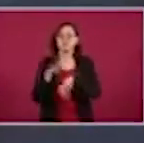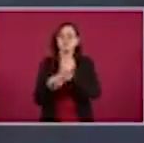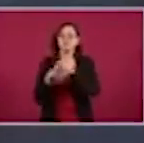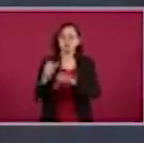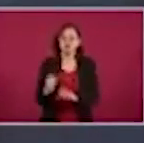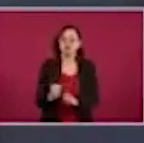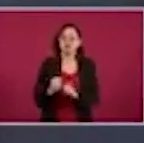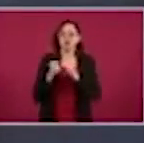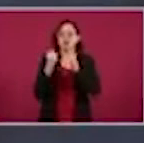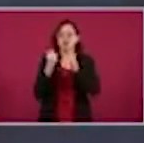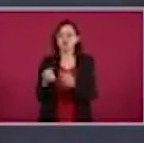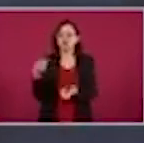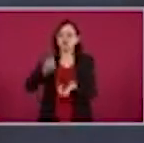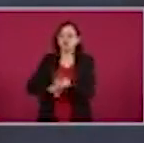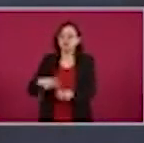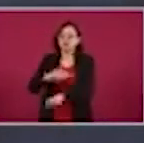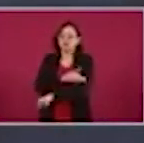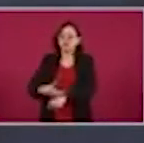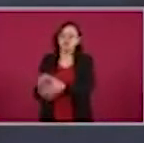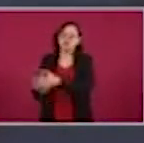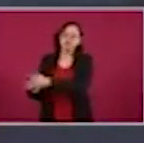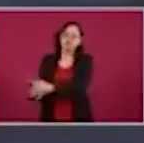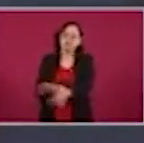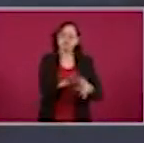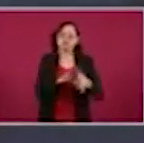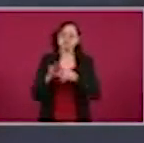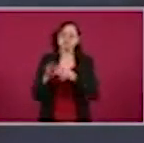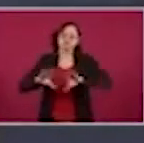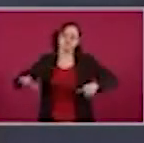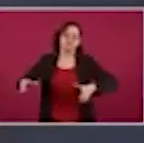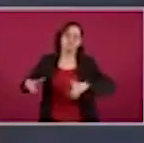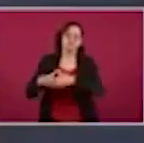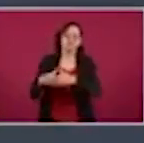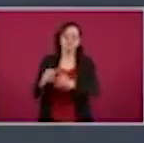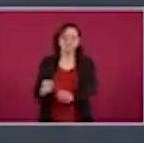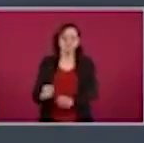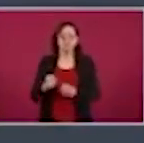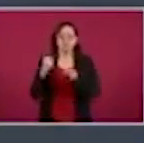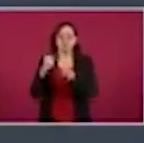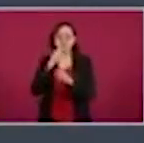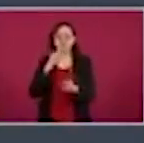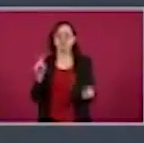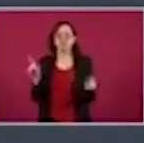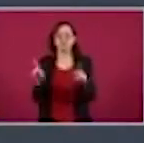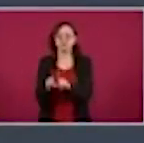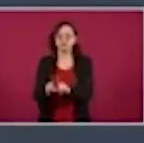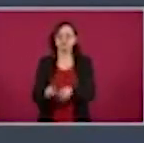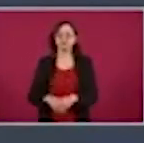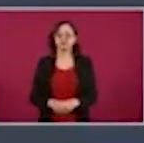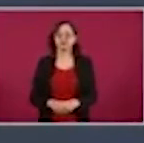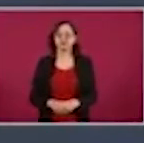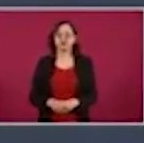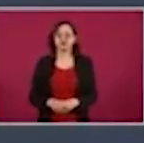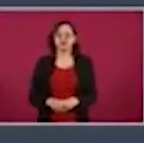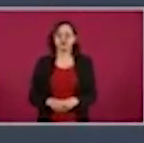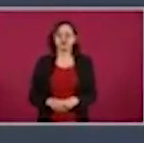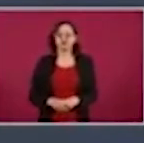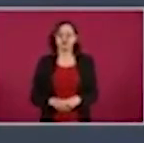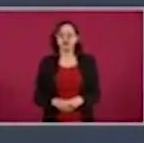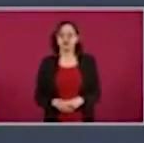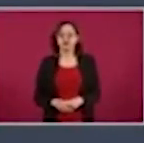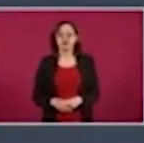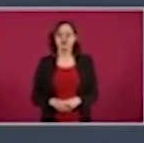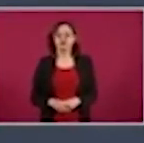mina en la Sierra de la Laguna para nosotros que nos favoreció, y la determinación del presidente de no dar más